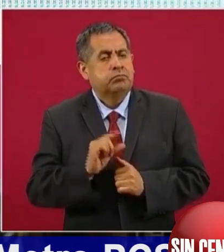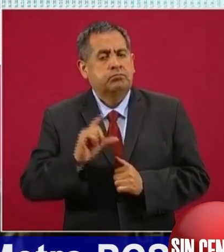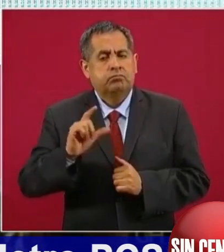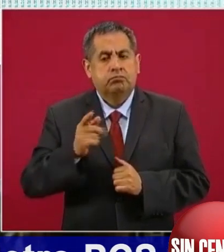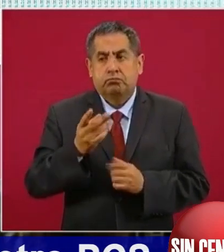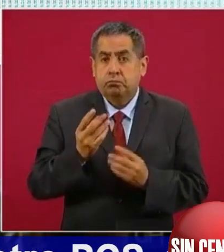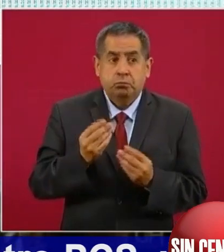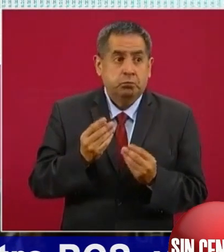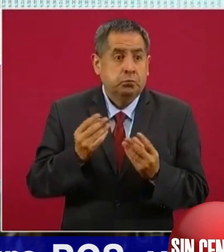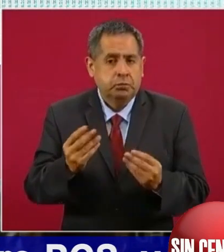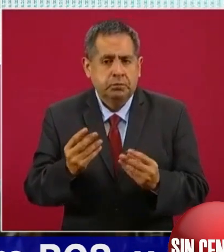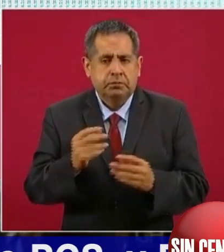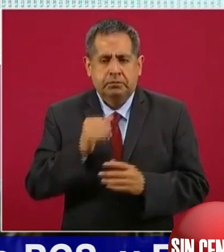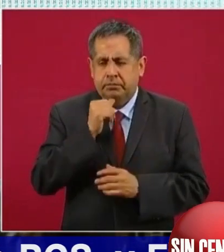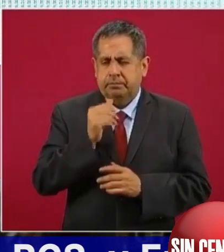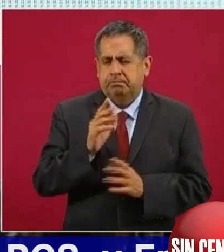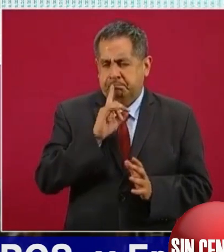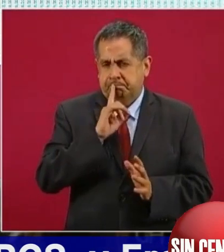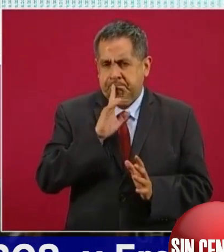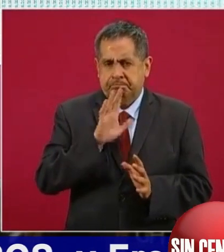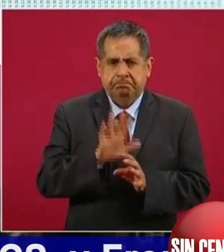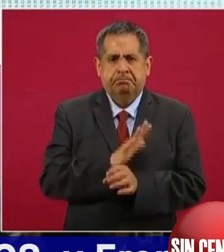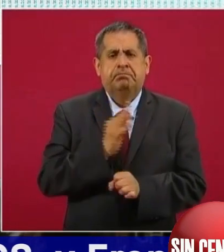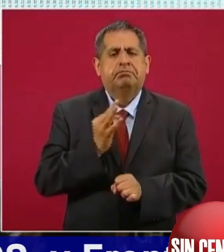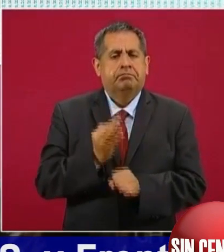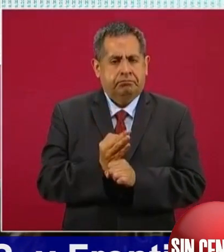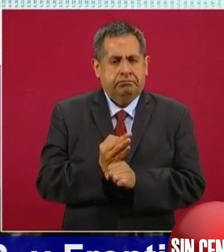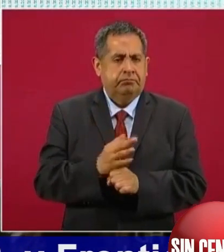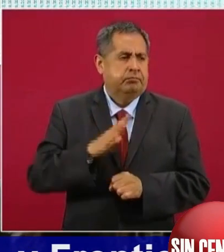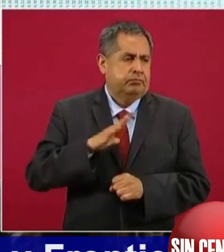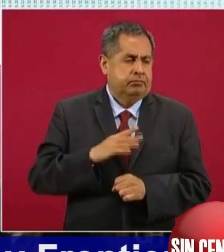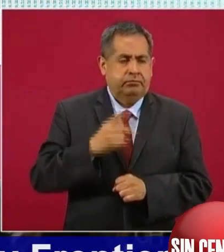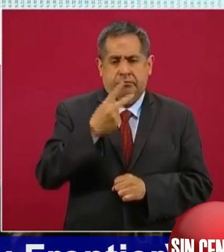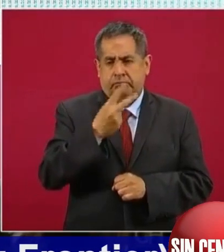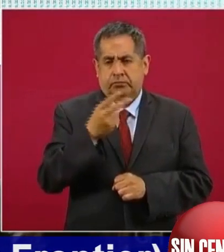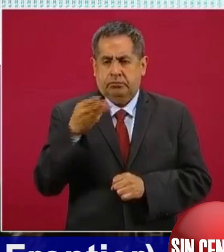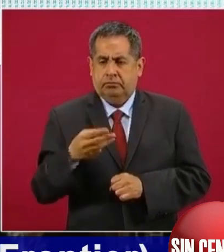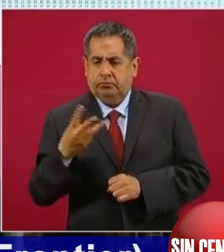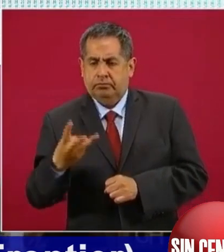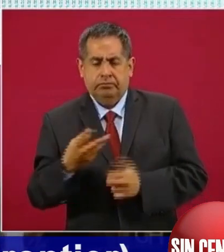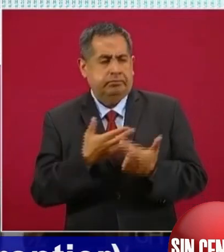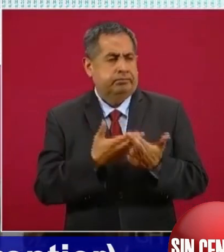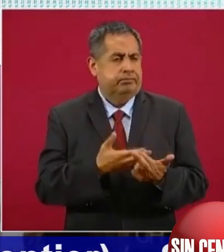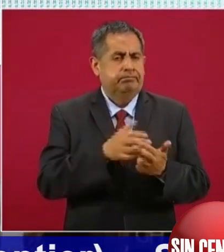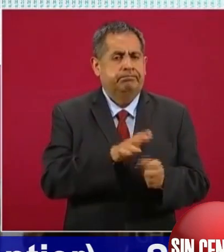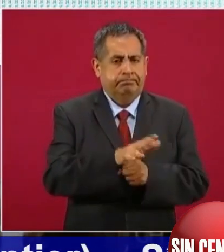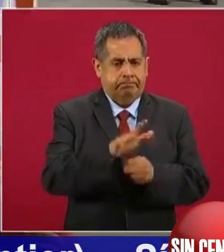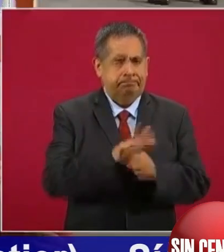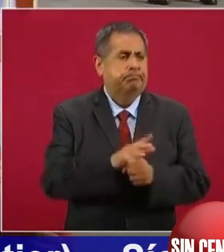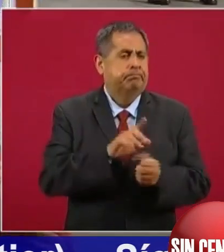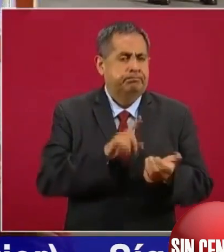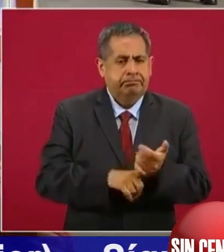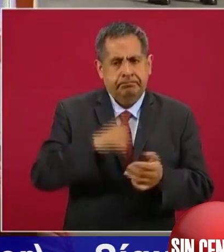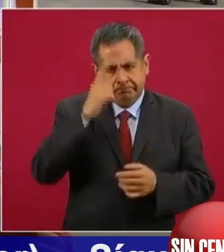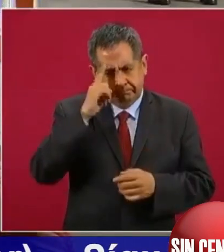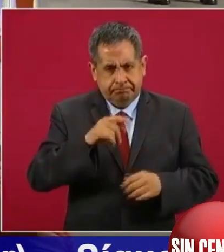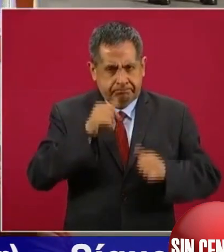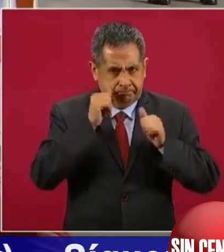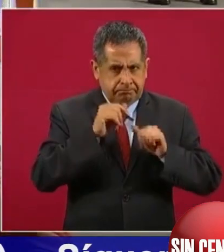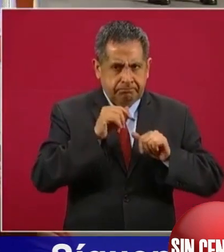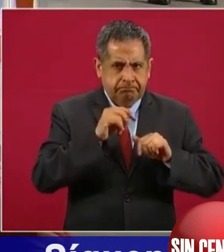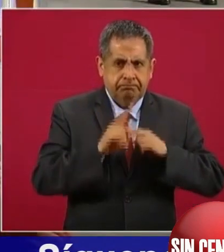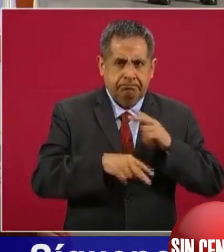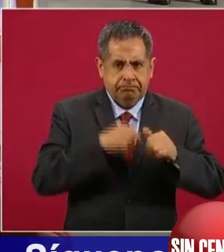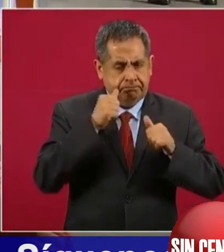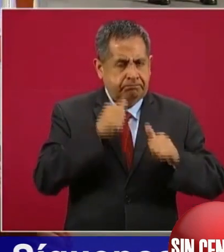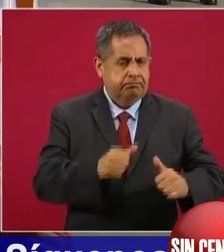muy importantemente, de tal suerte que tiene todavía 2/3 partes de sus camas libres para ser ocupadas